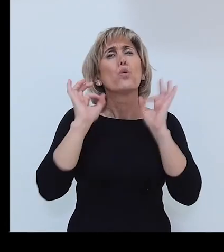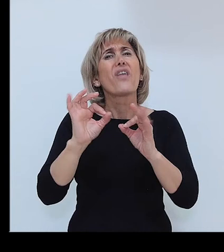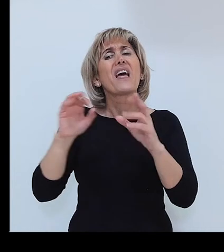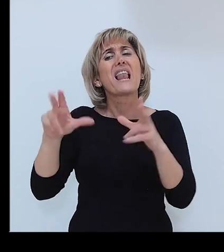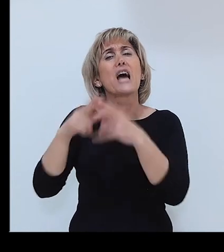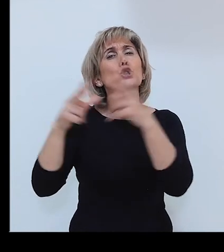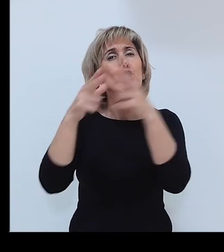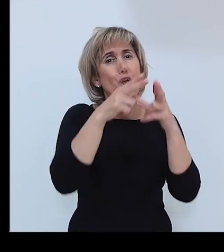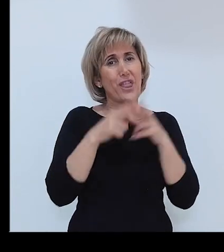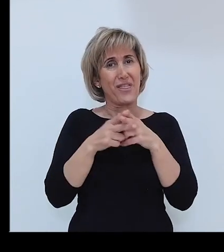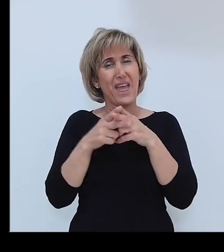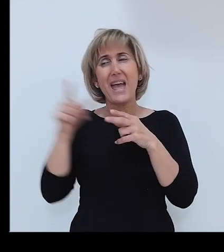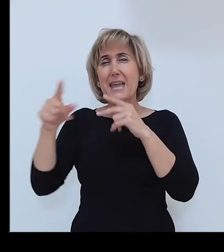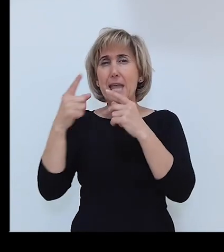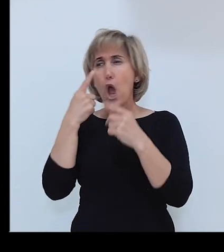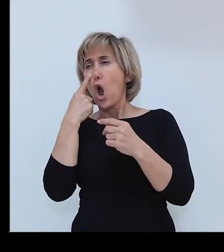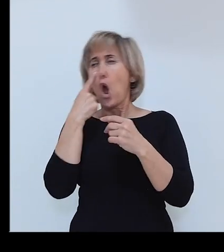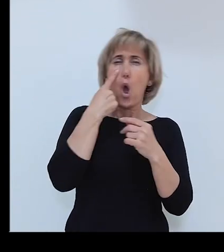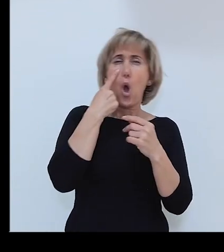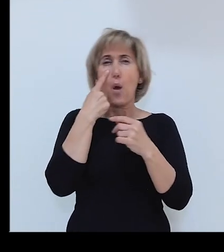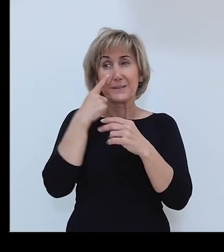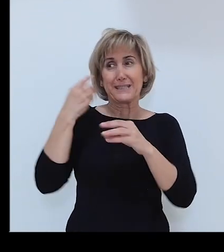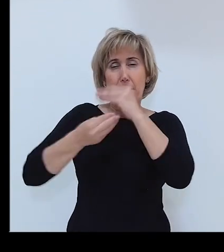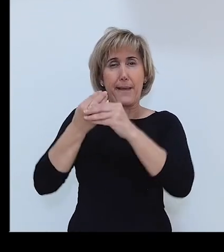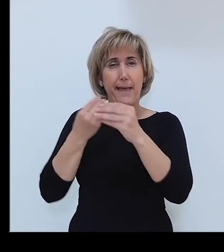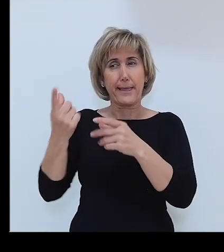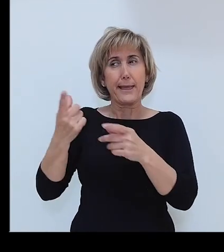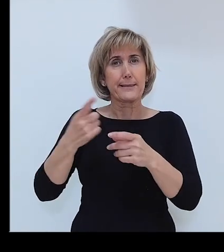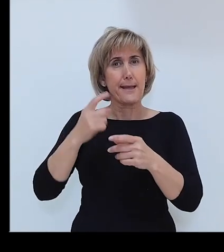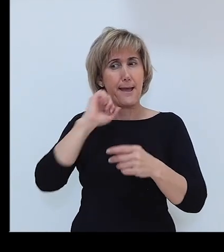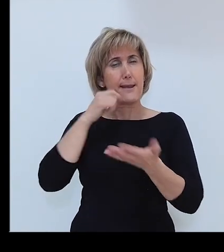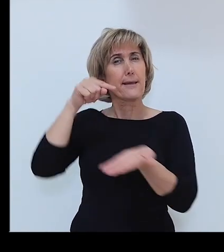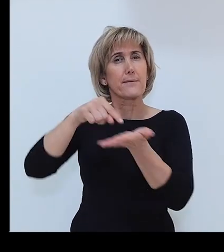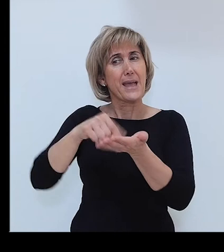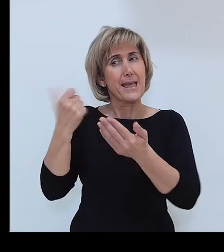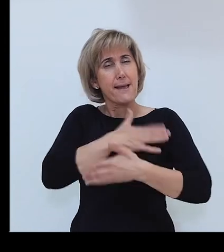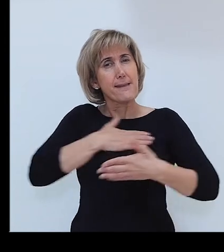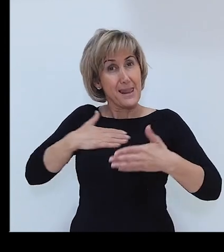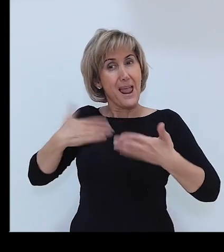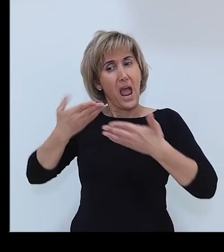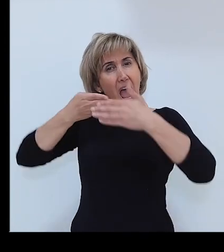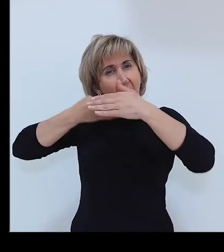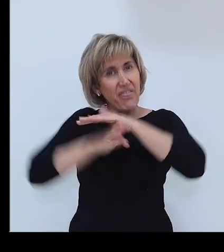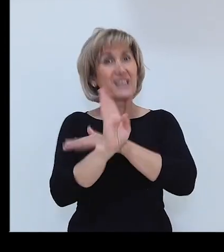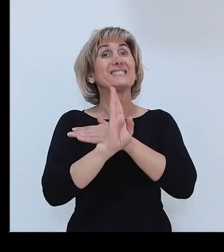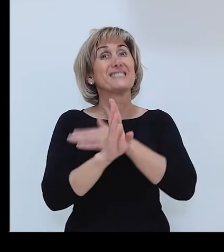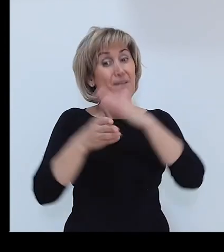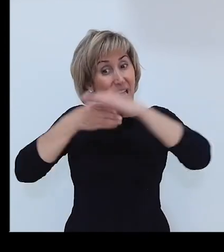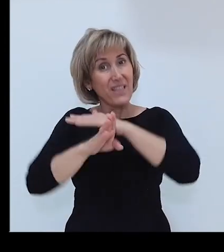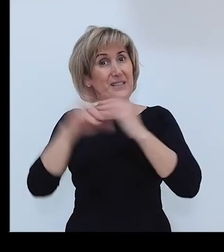ciencia de la sociedad, ¿no? Y como tú has dicho, Teresa, ¿no? Sistemática, basada en la observación participante, y como Carmen reivindicaba,